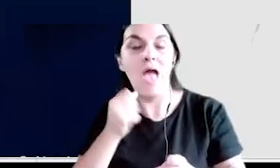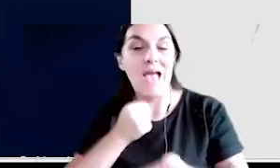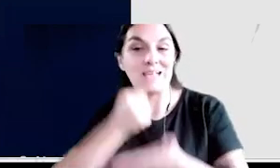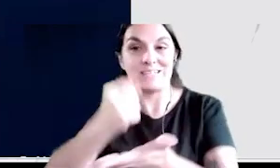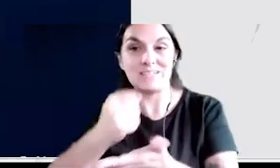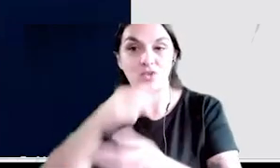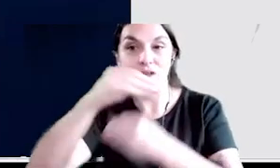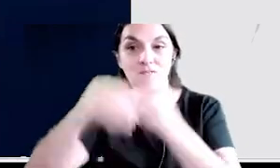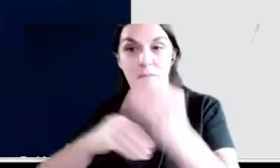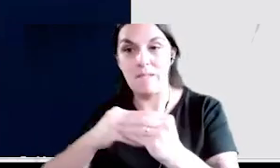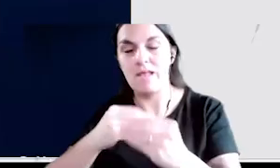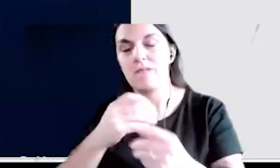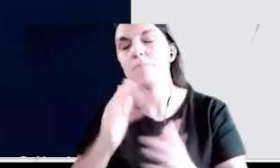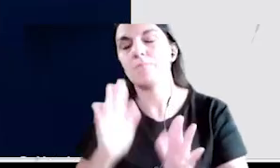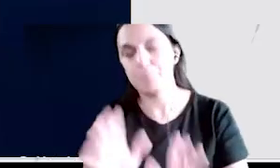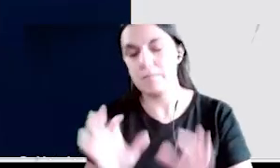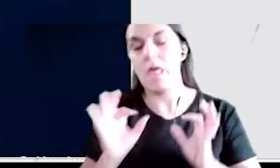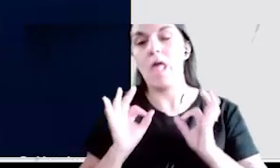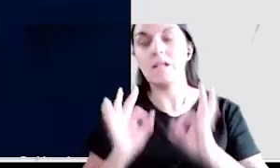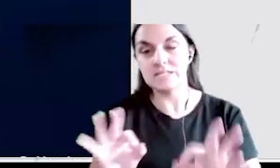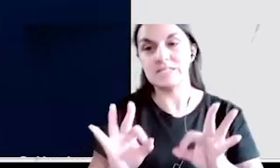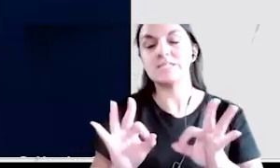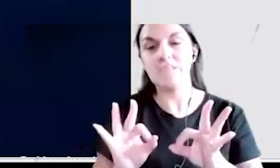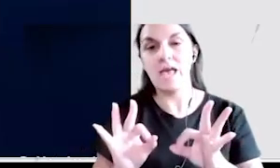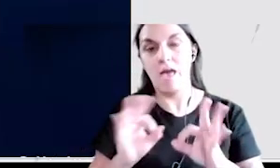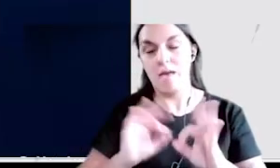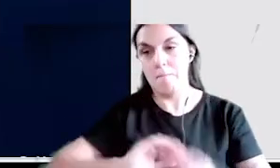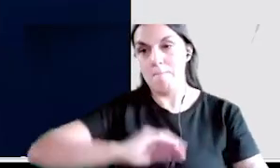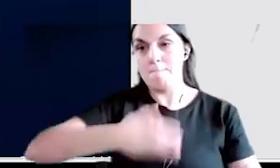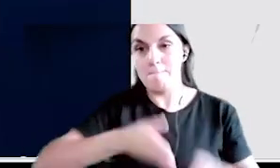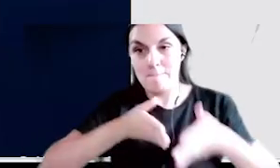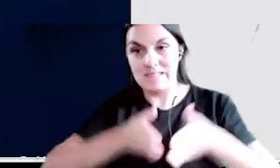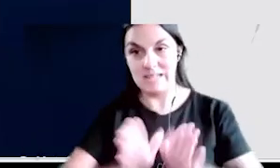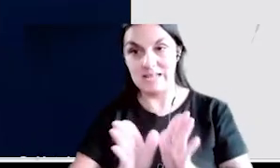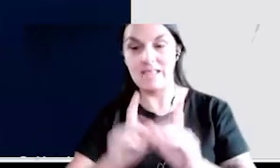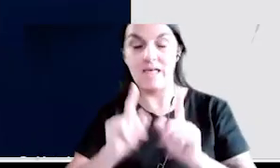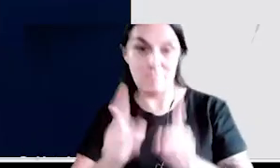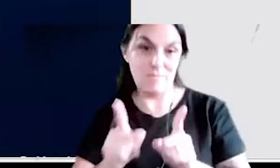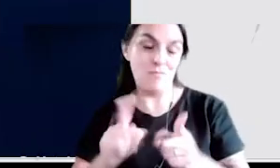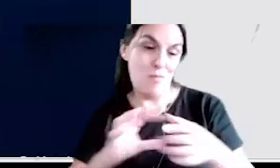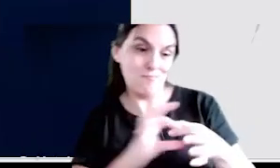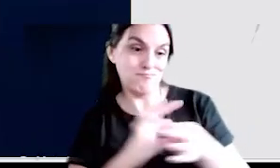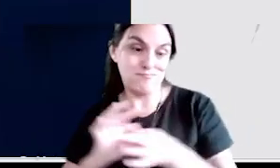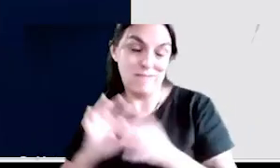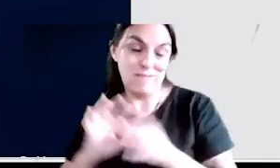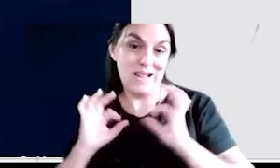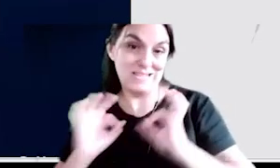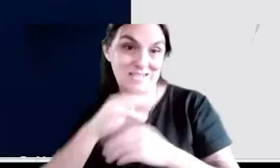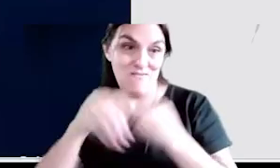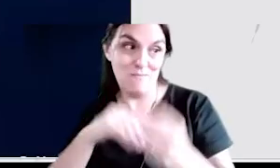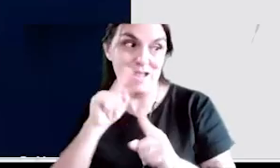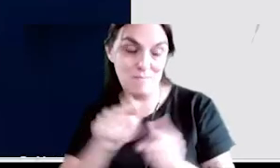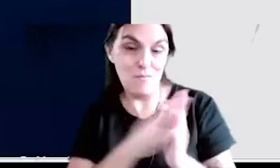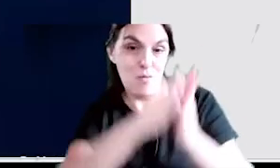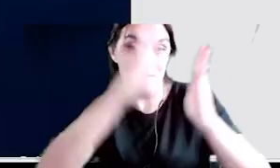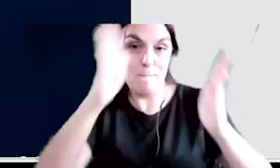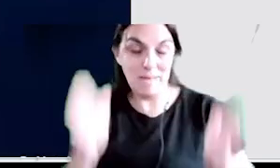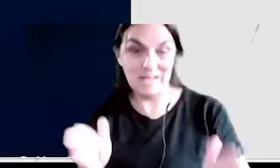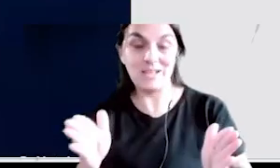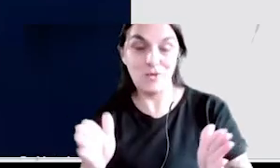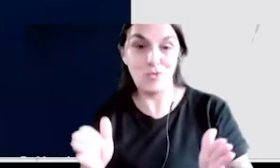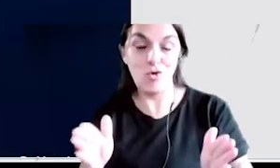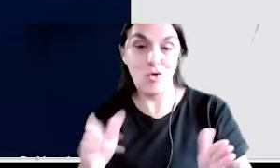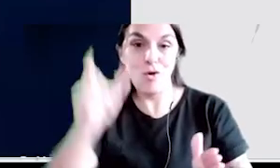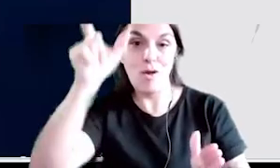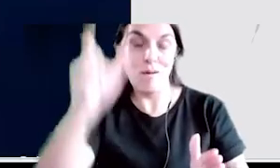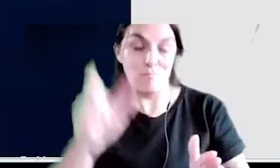por maternidad se considera una asignación familiar, por eso durante ese periodo la persona que recibe la asignación